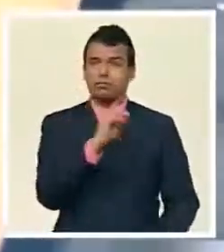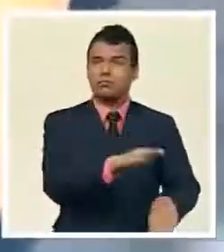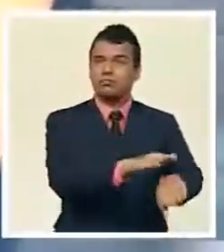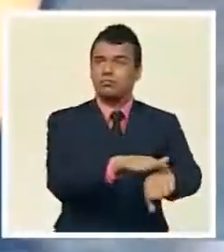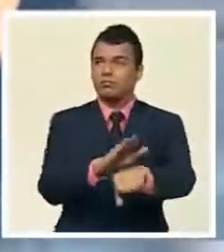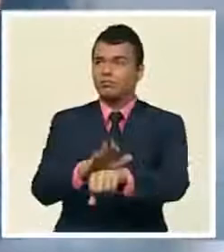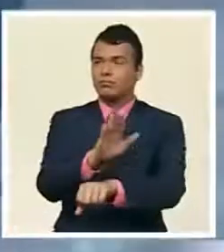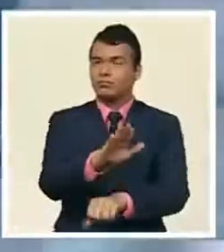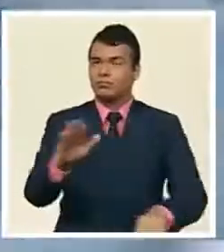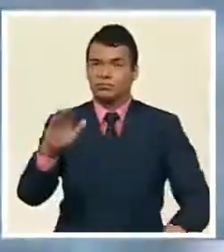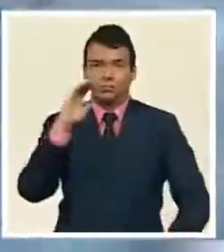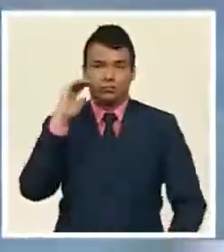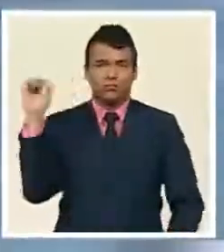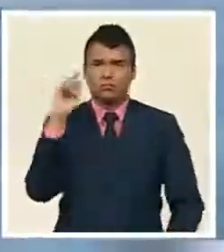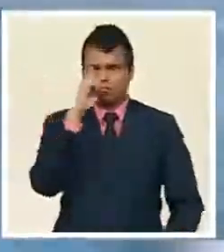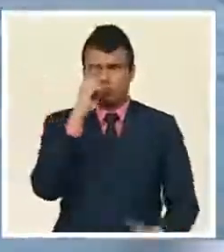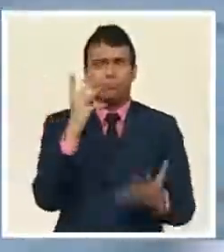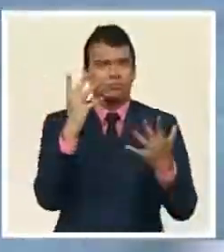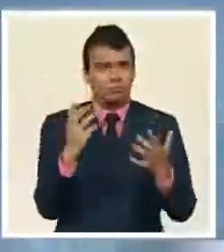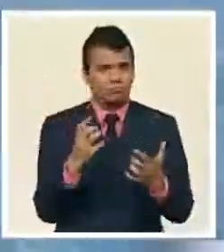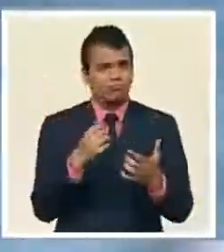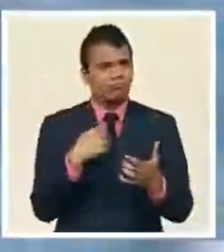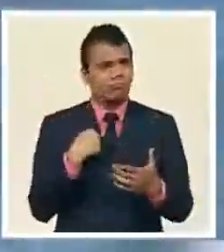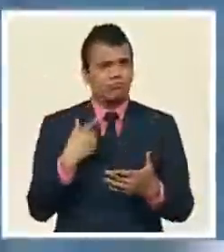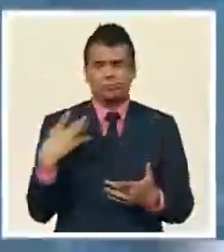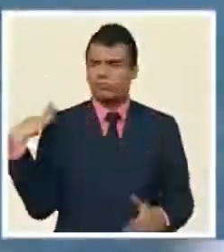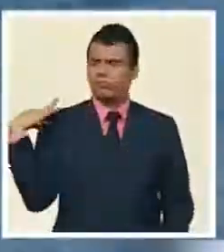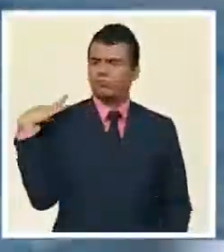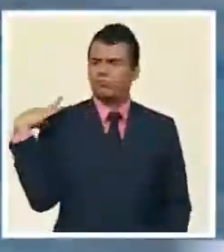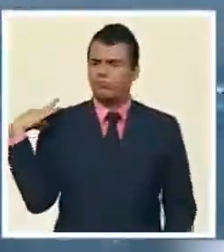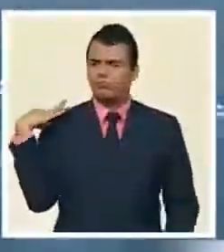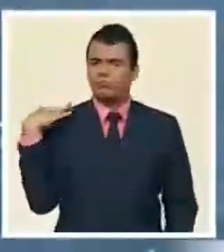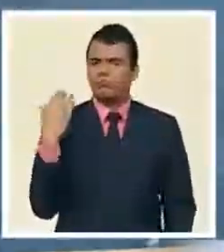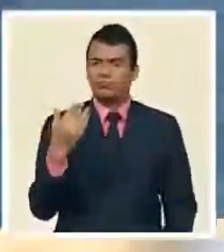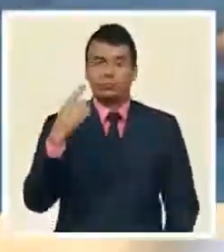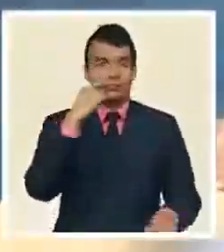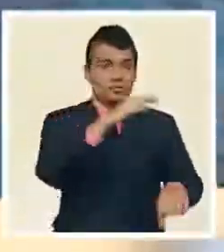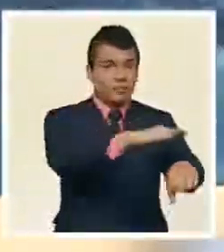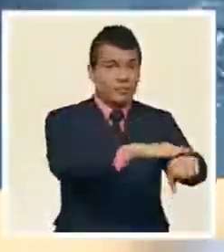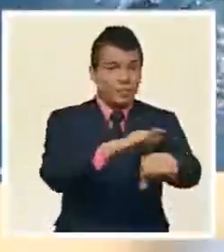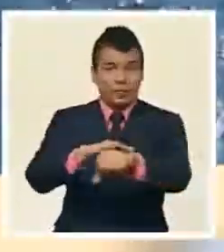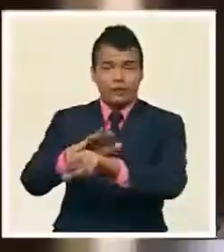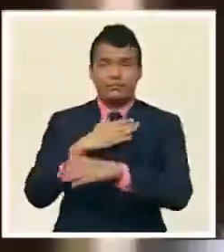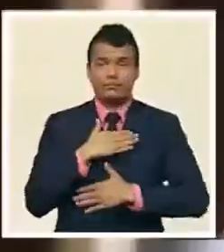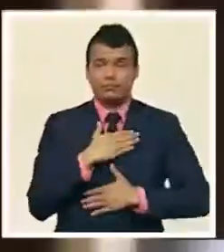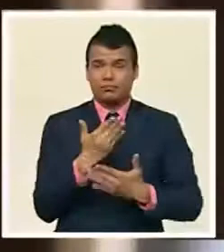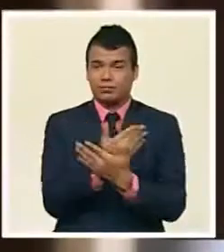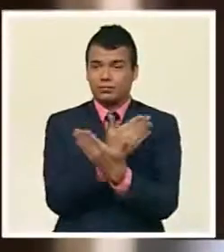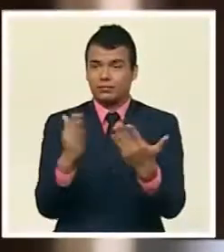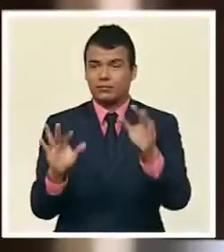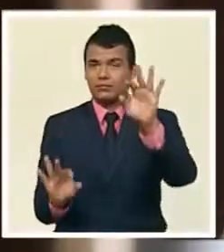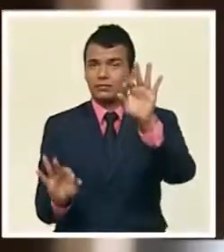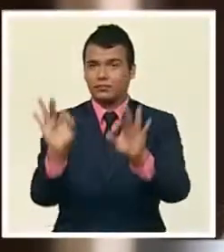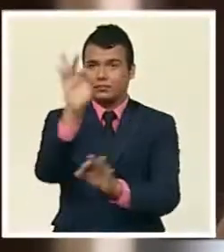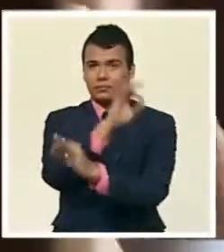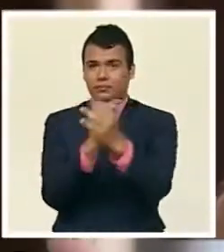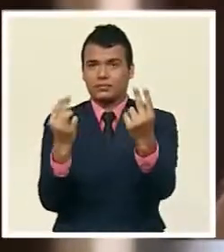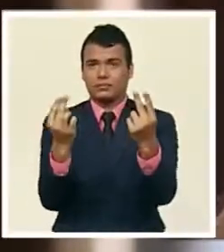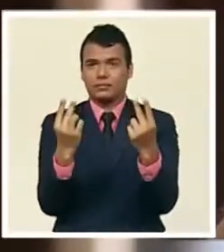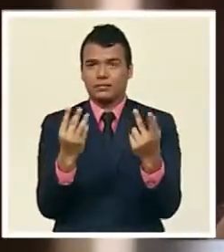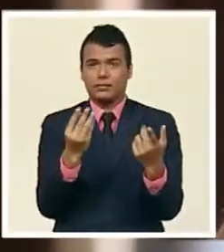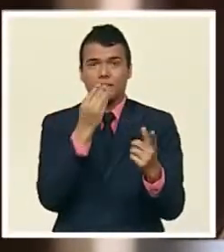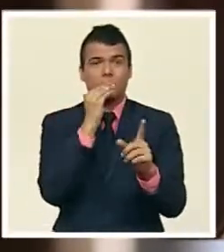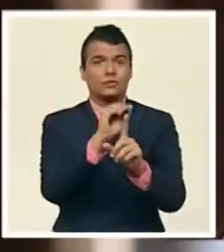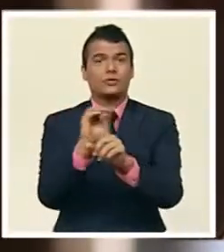a todas esas niñas que quieren seguir el mundo del modelaje. Un saludo para todos los de Telepacífico, todos los que nos están viendo, un beso.